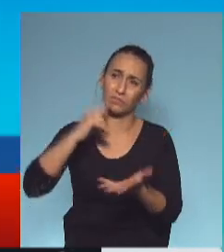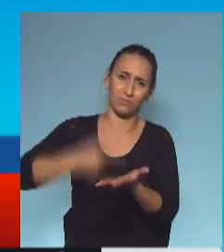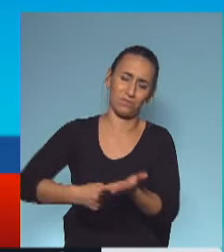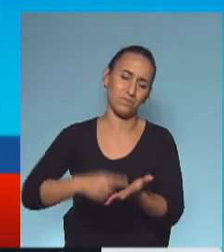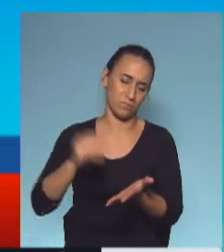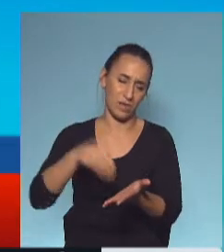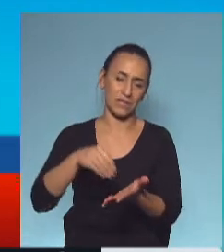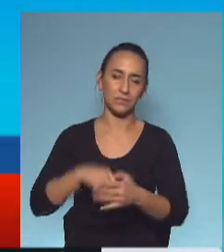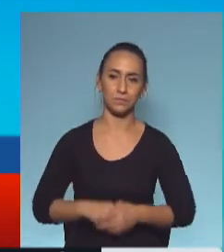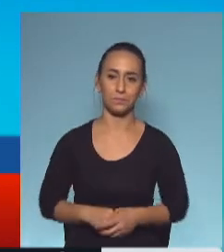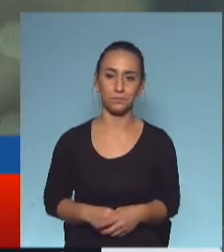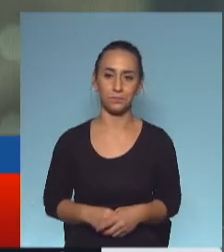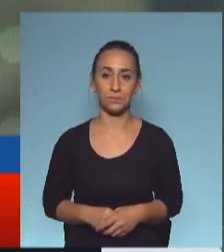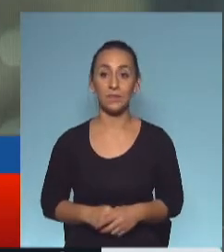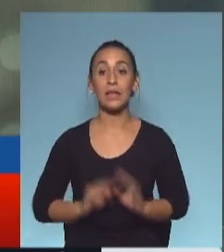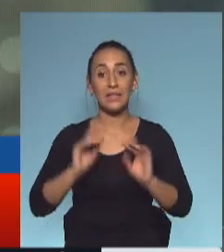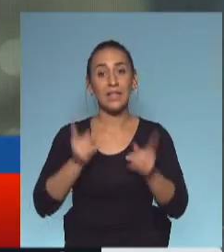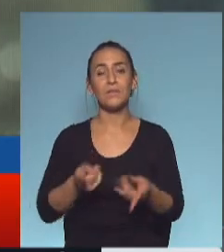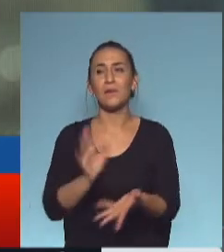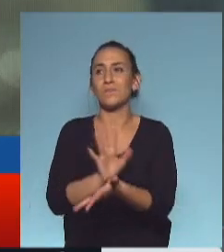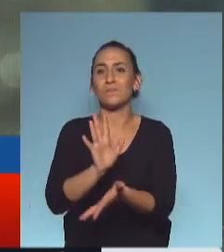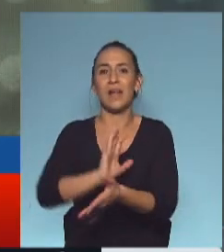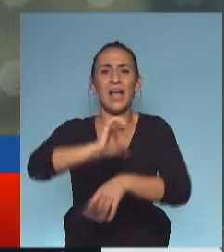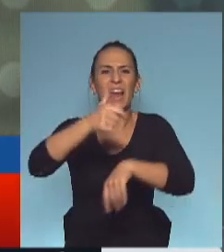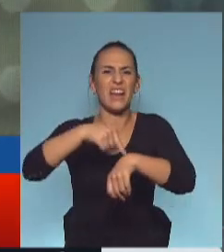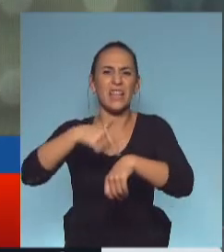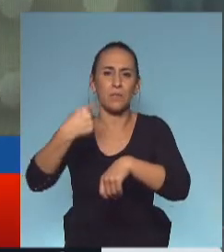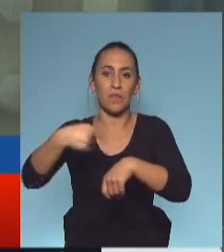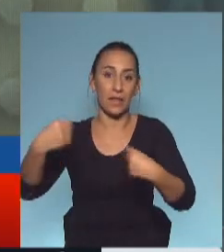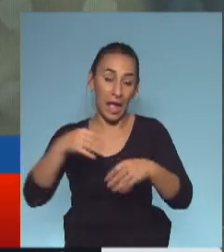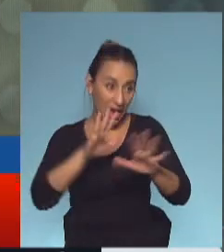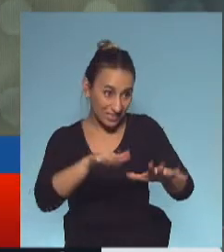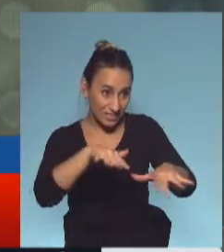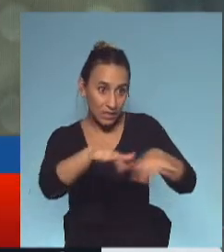es que ganar tiempo, no quieren ganar tiempo en este escenario, ¿no?